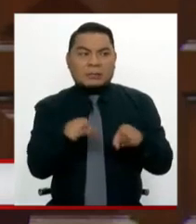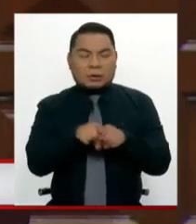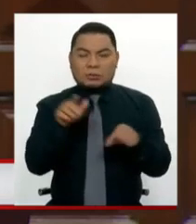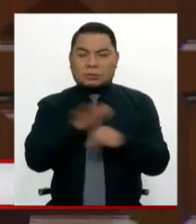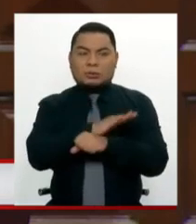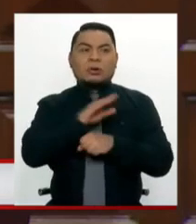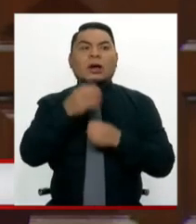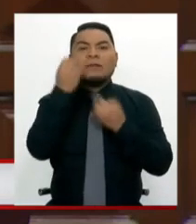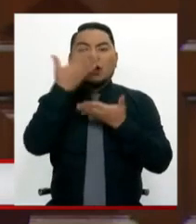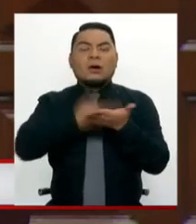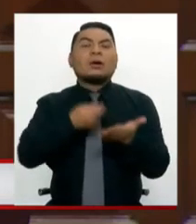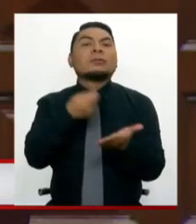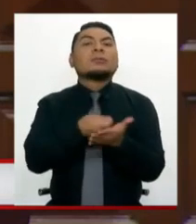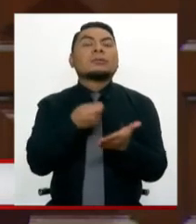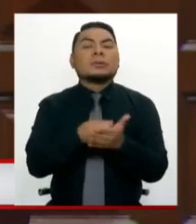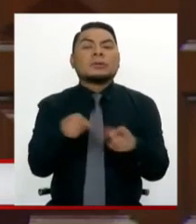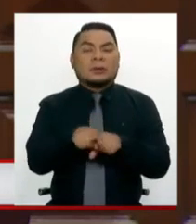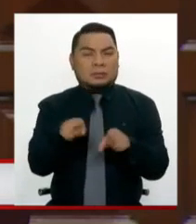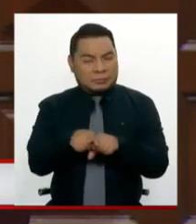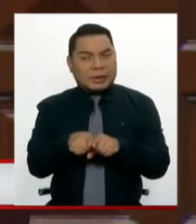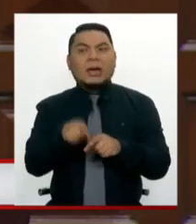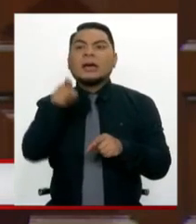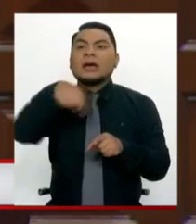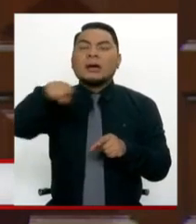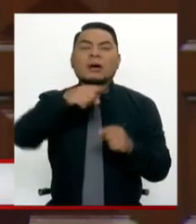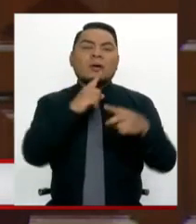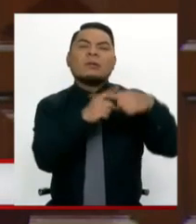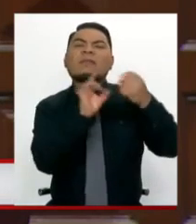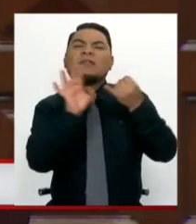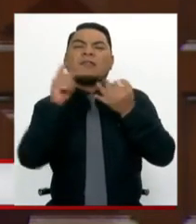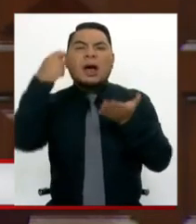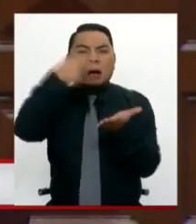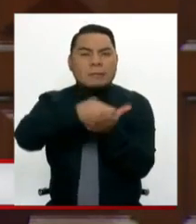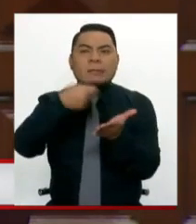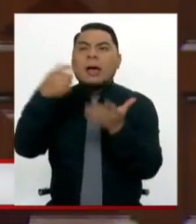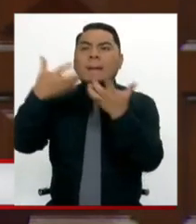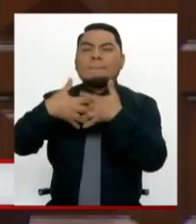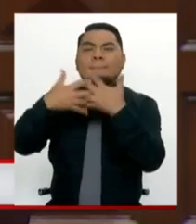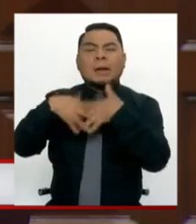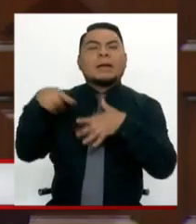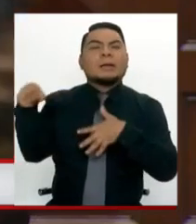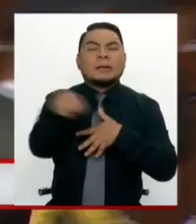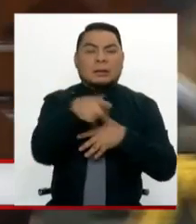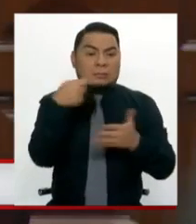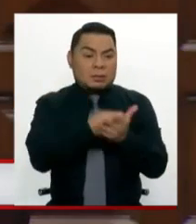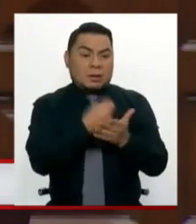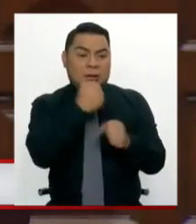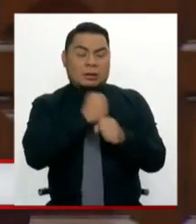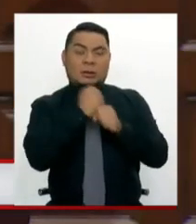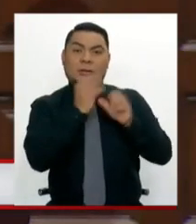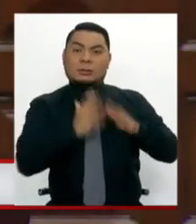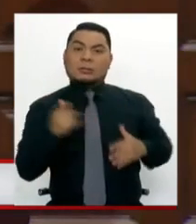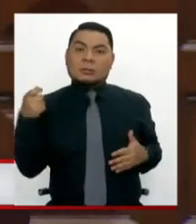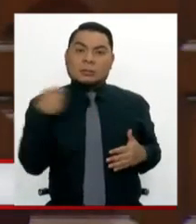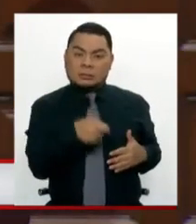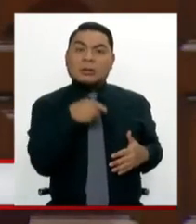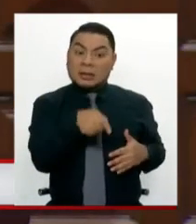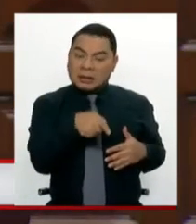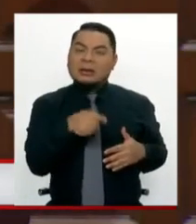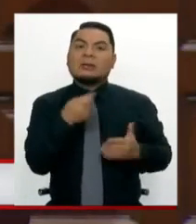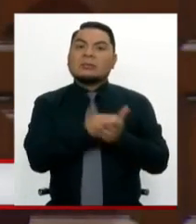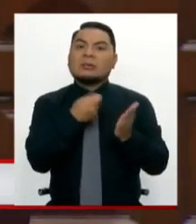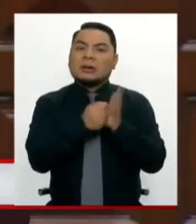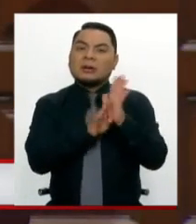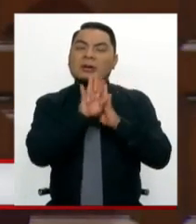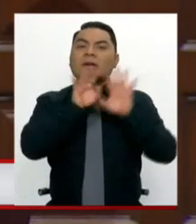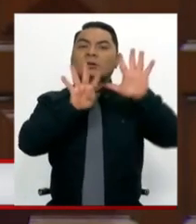masa salarial, que incluye las remuneraciones y otras compensaciones que las empresas pagan a los trabajadores, se incrementó